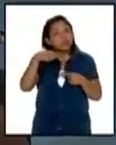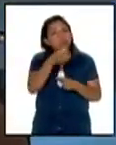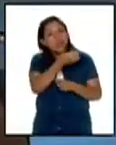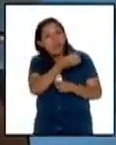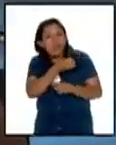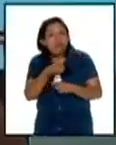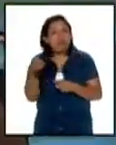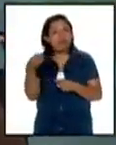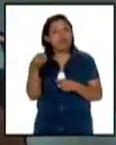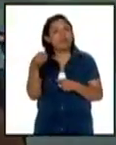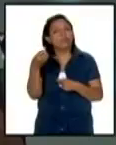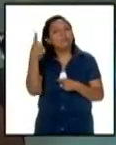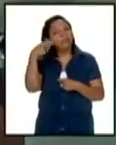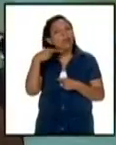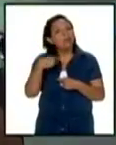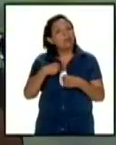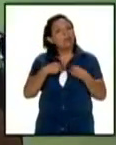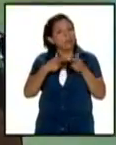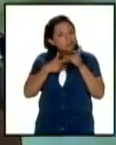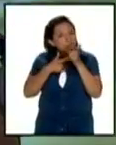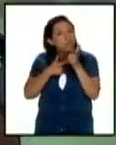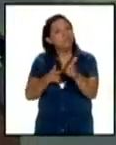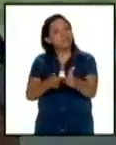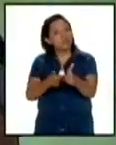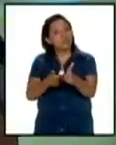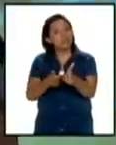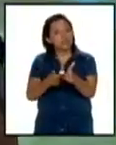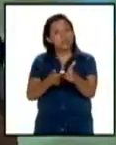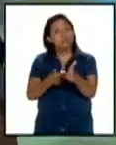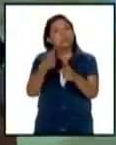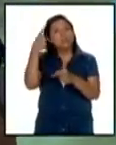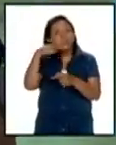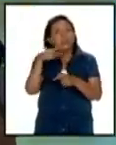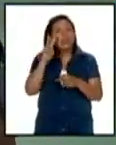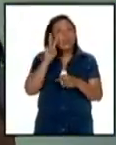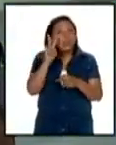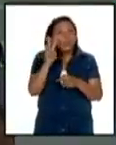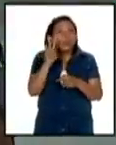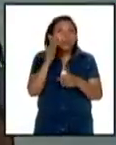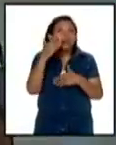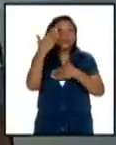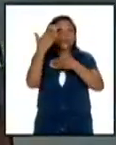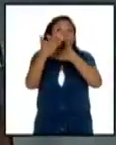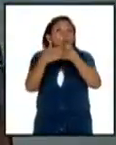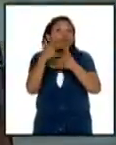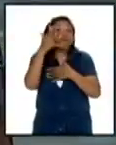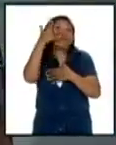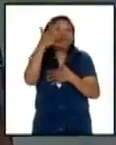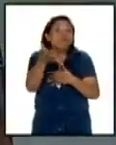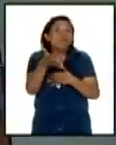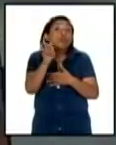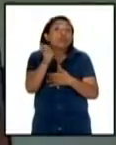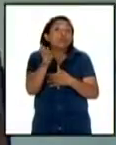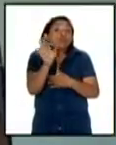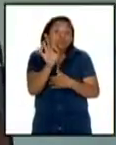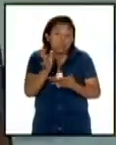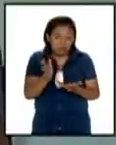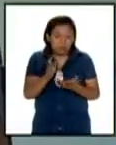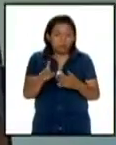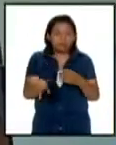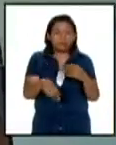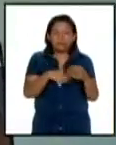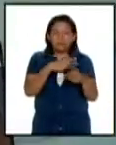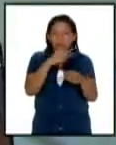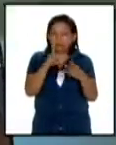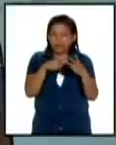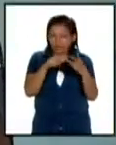organizarnos, para seguir adelante, para contemplar lo que de alguna manera nos espera en el futuro. En la segunda parte, en la tercera